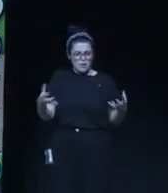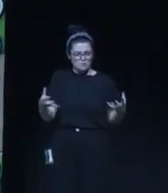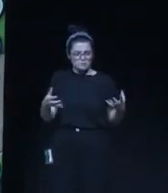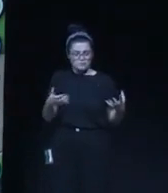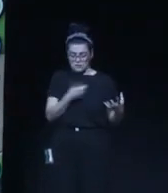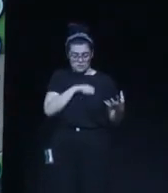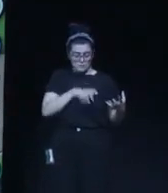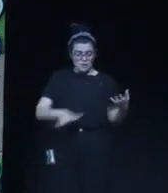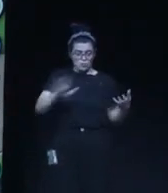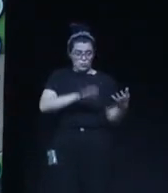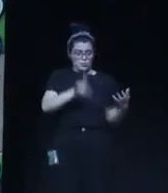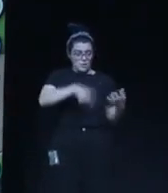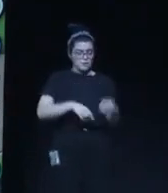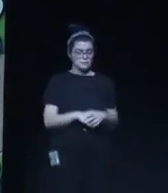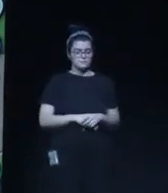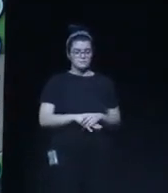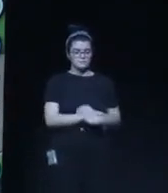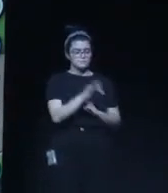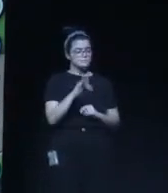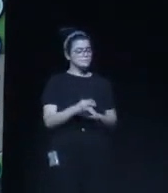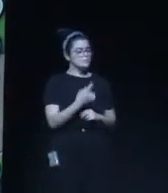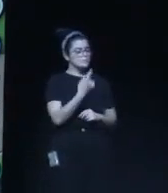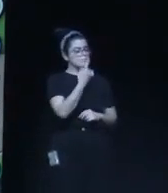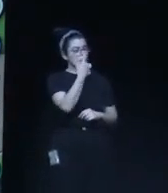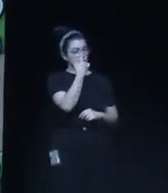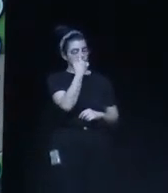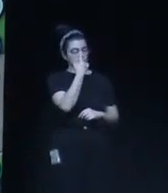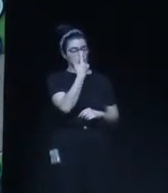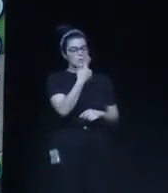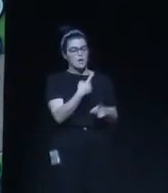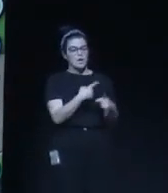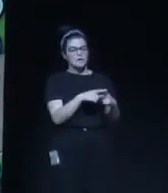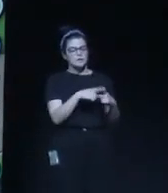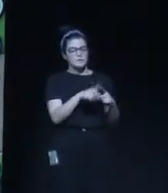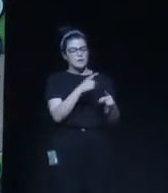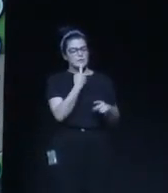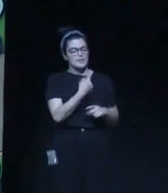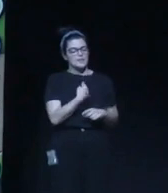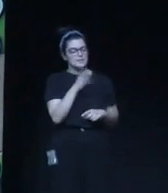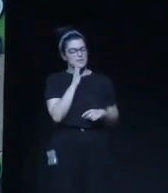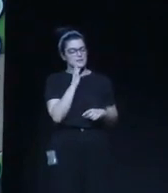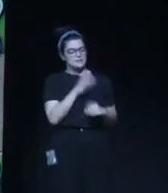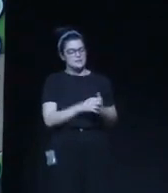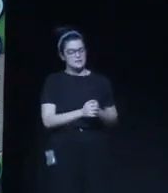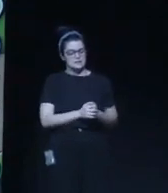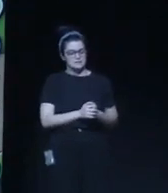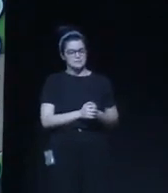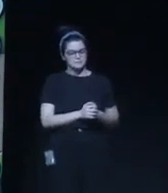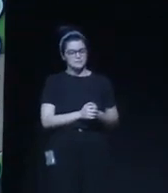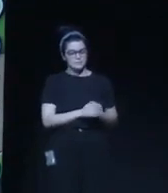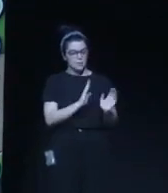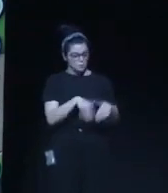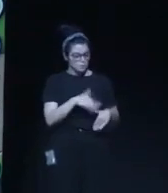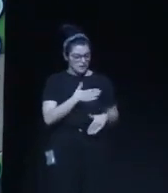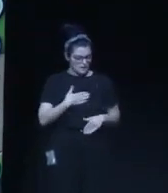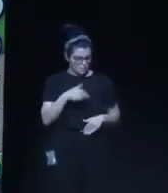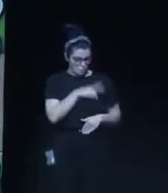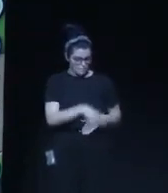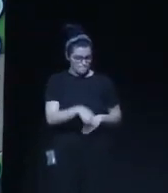España. Una de las cuestiones que me contaba Sara era esto último, ¿no?, que quiero remarcar.